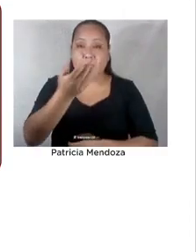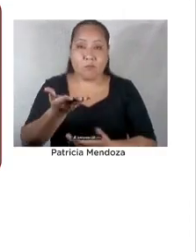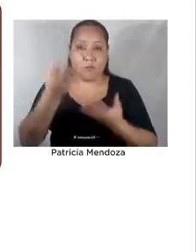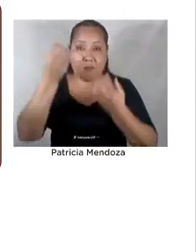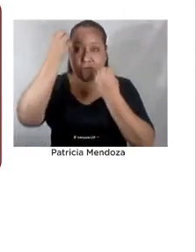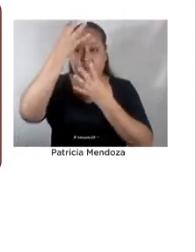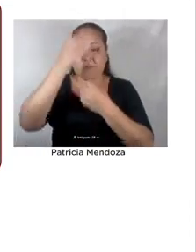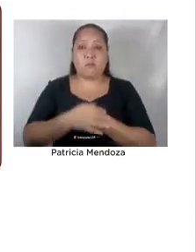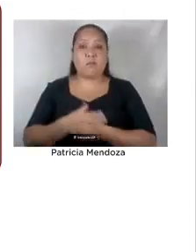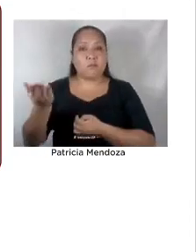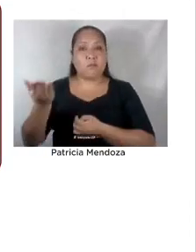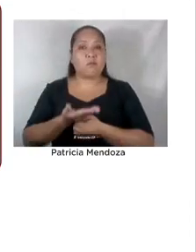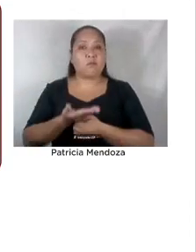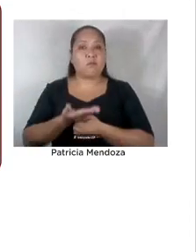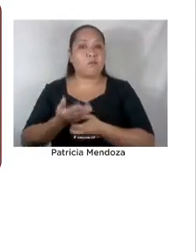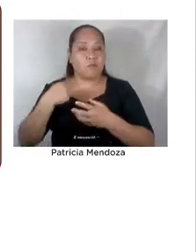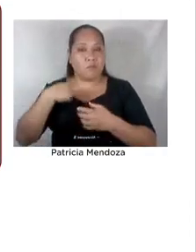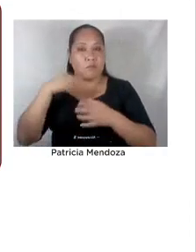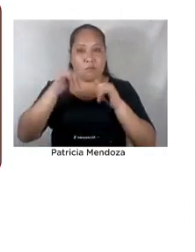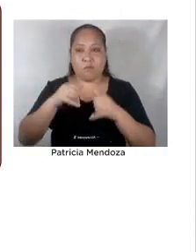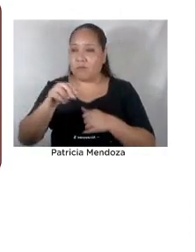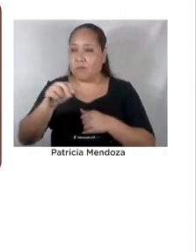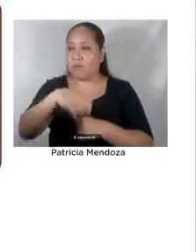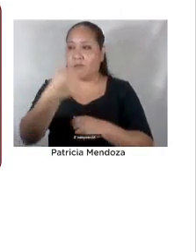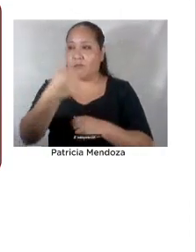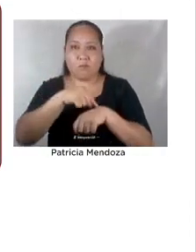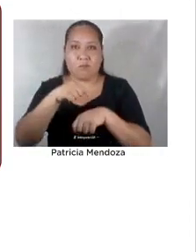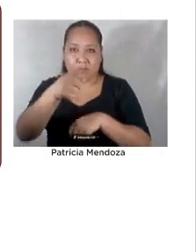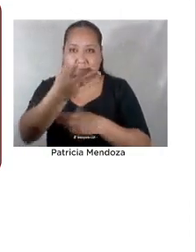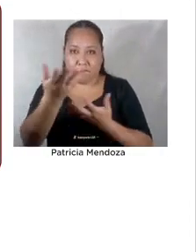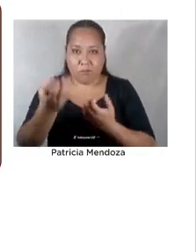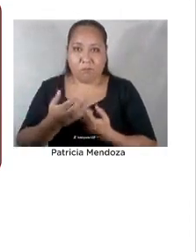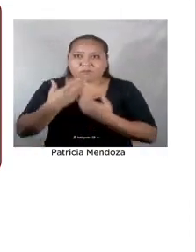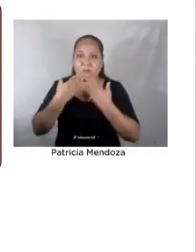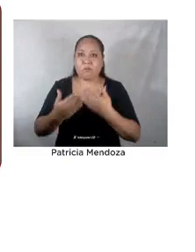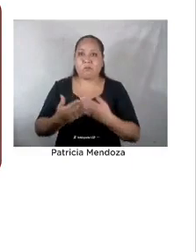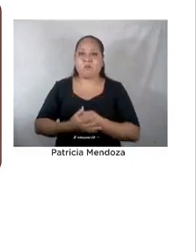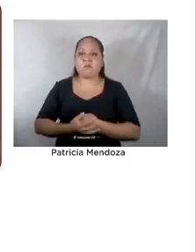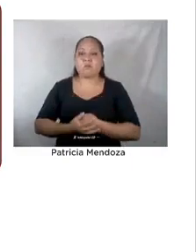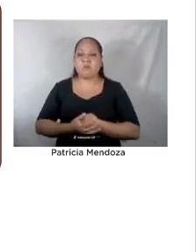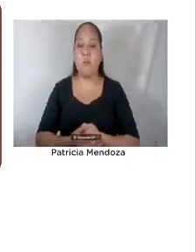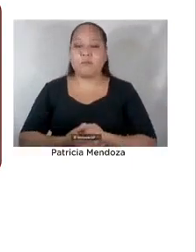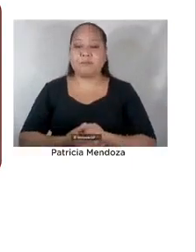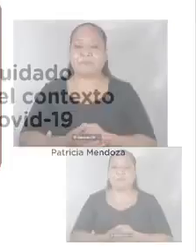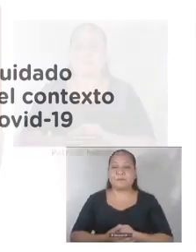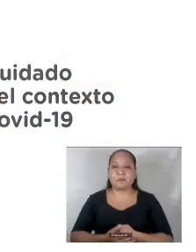y quedar a su disposición para cualquier otro momento que ustedes gusten. Muchas gracias.